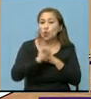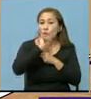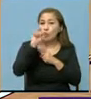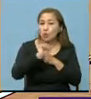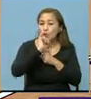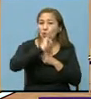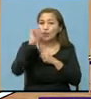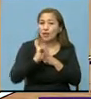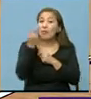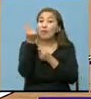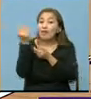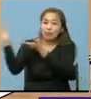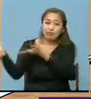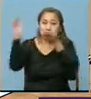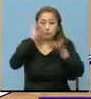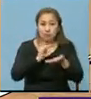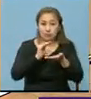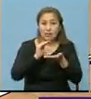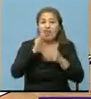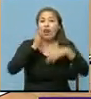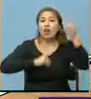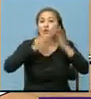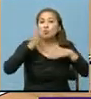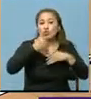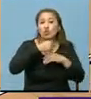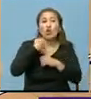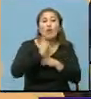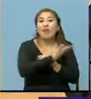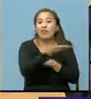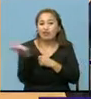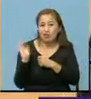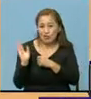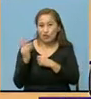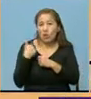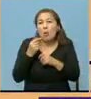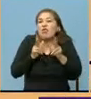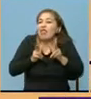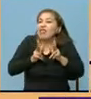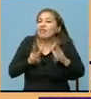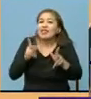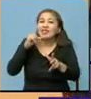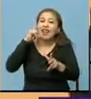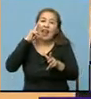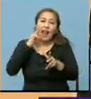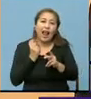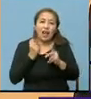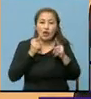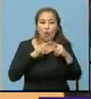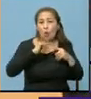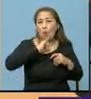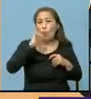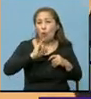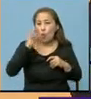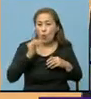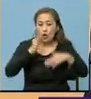de subsidios recibidos de la obra pública donde por nombrarte a algunos hacía grandes rasgos